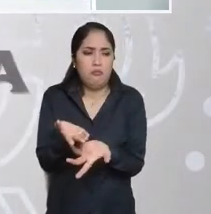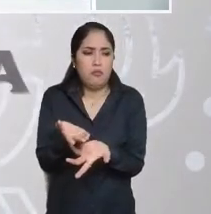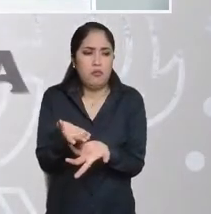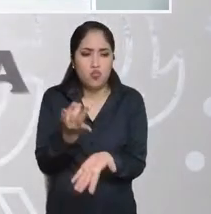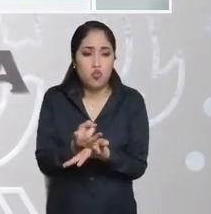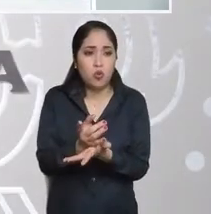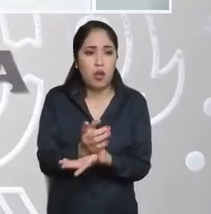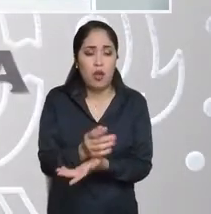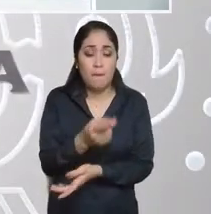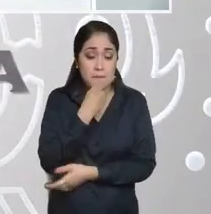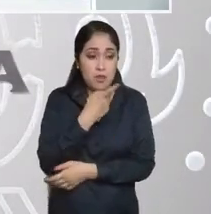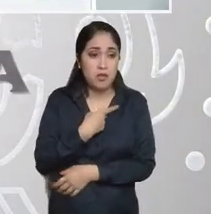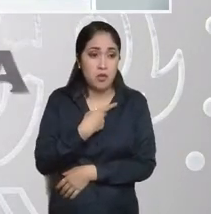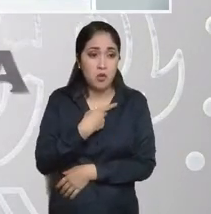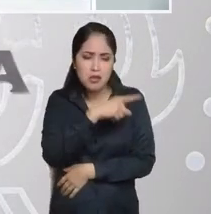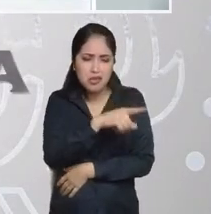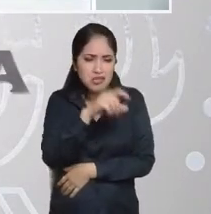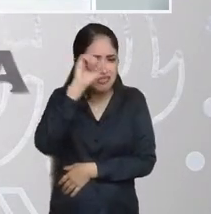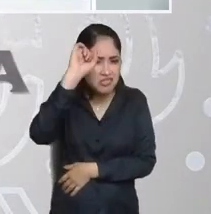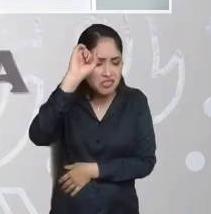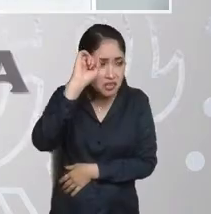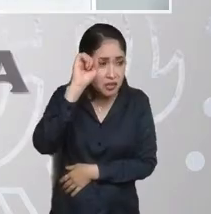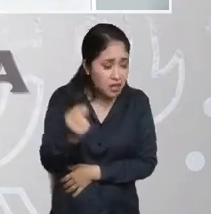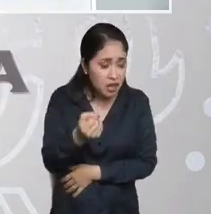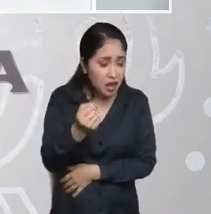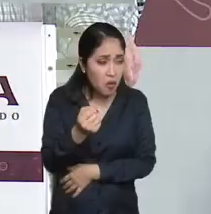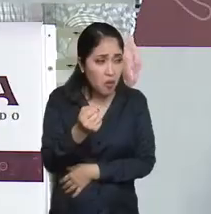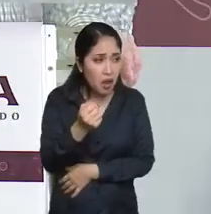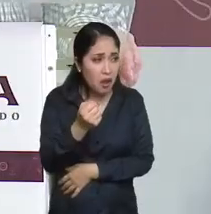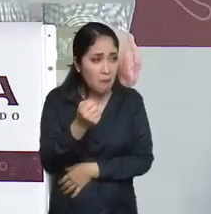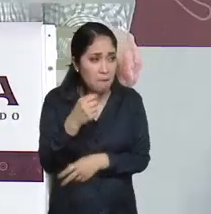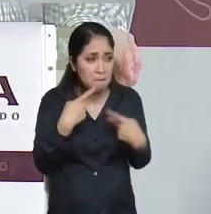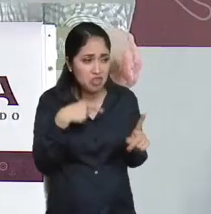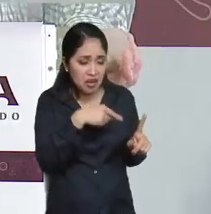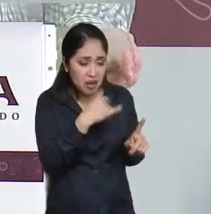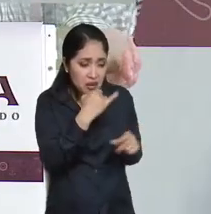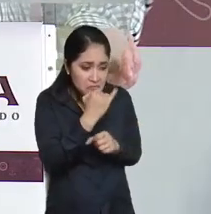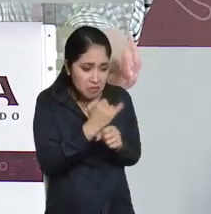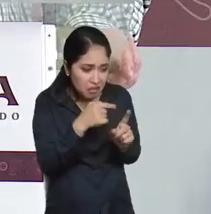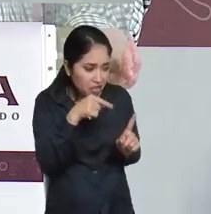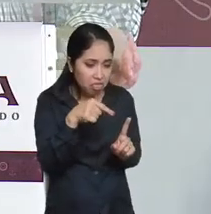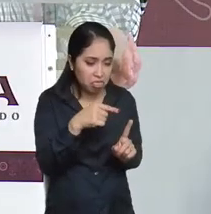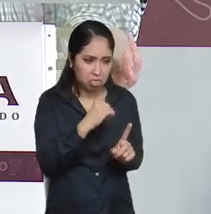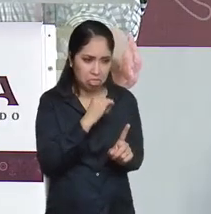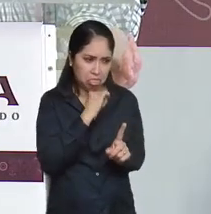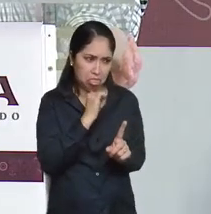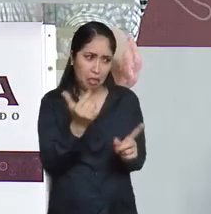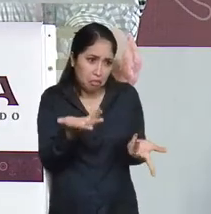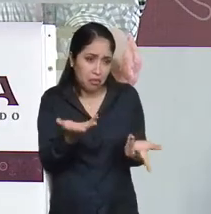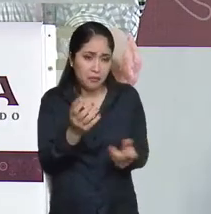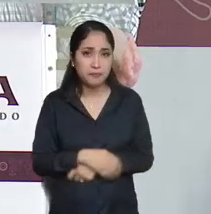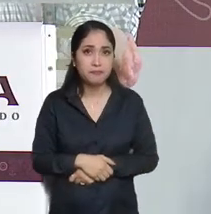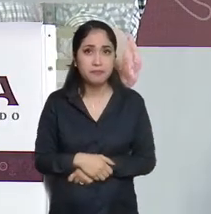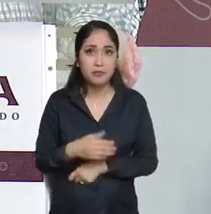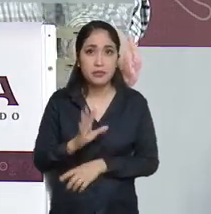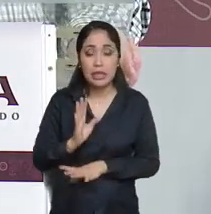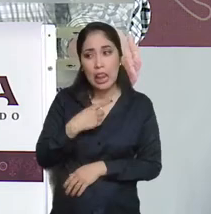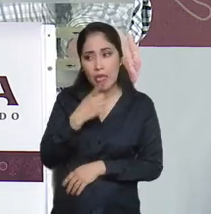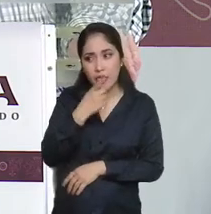Sinaloa me dijo, no tengo a nadie. Yo ahí le dije que investigara a alguien, pero no me ha hecho caso.